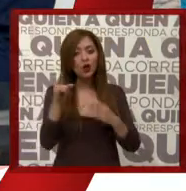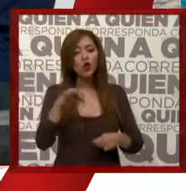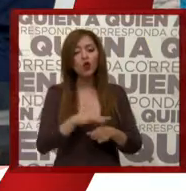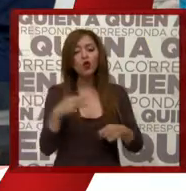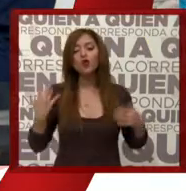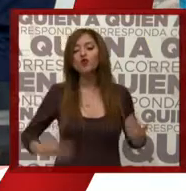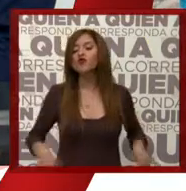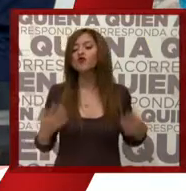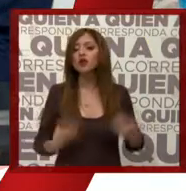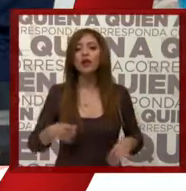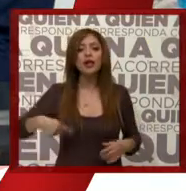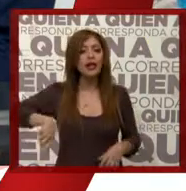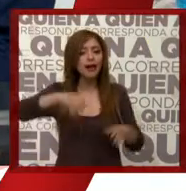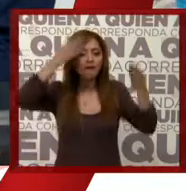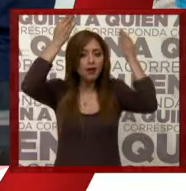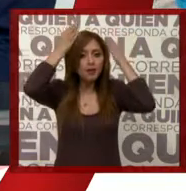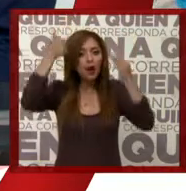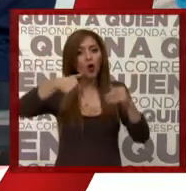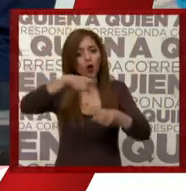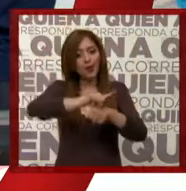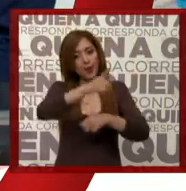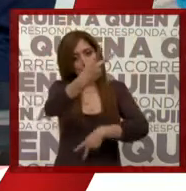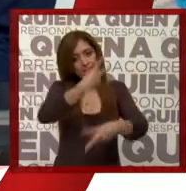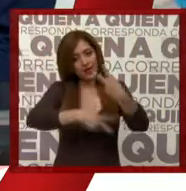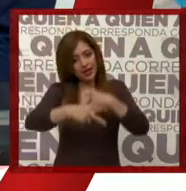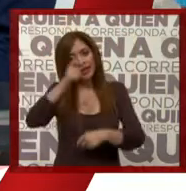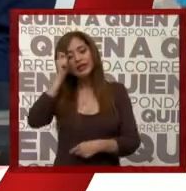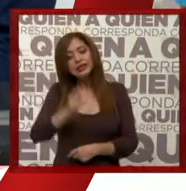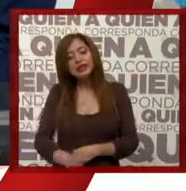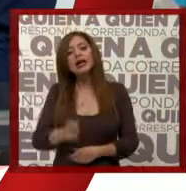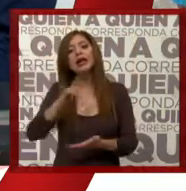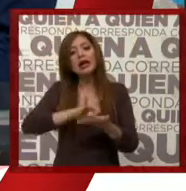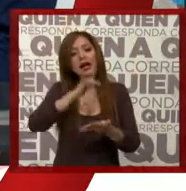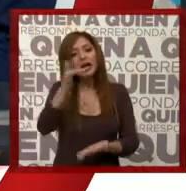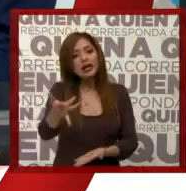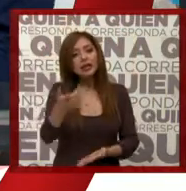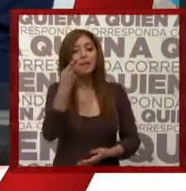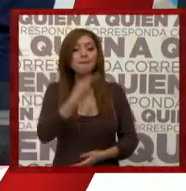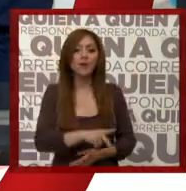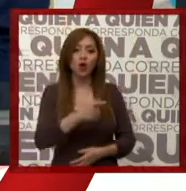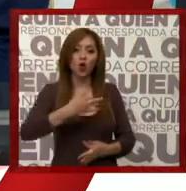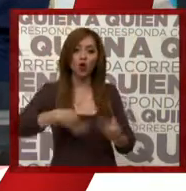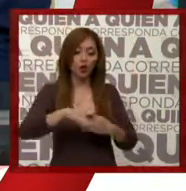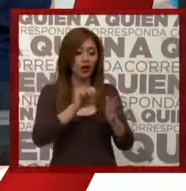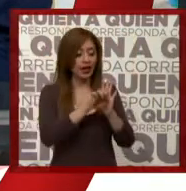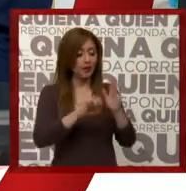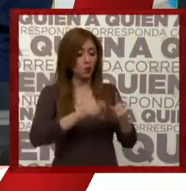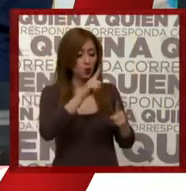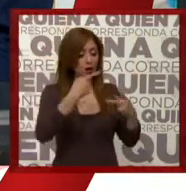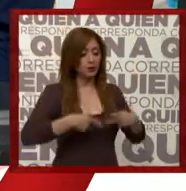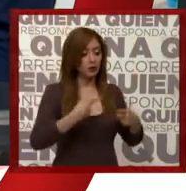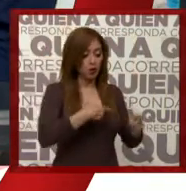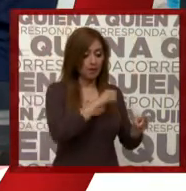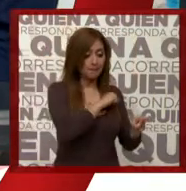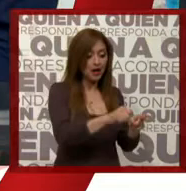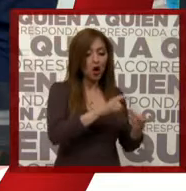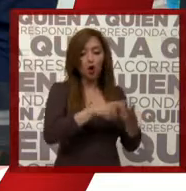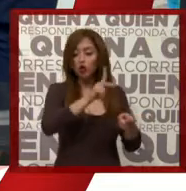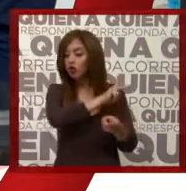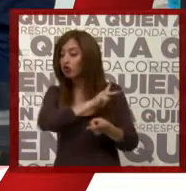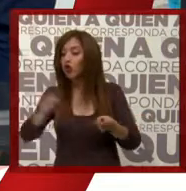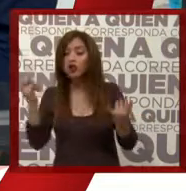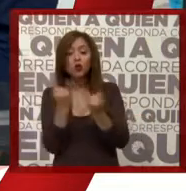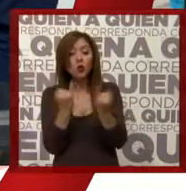todo el equipo de enfermeras, con todo eso. Vino a dar las gracias por gusto propio, ¿eh? Así pero es. Un mal camillero no significa que todos camilleros. Un mal policía